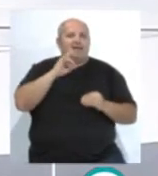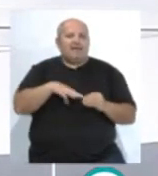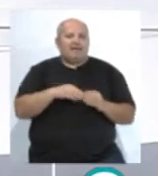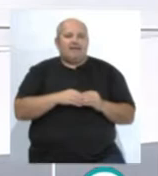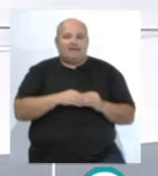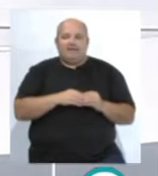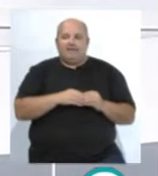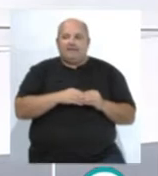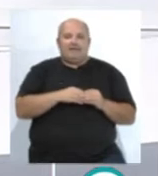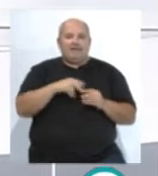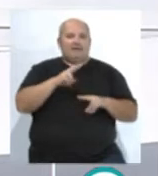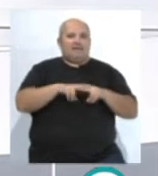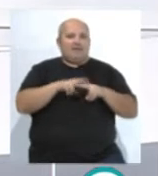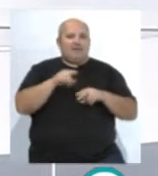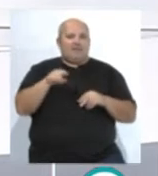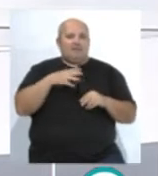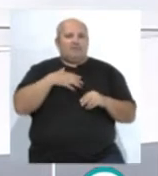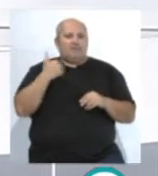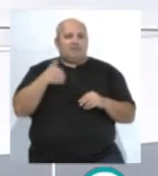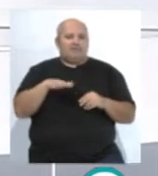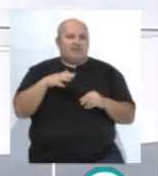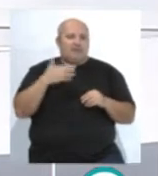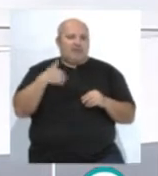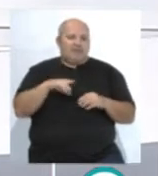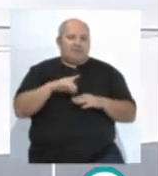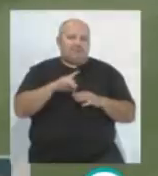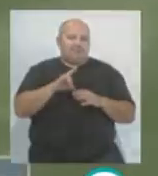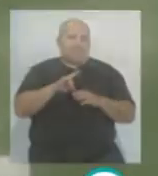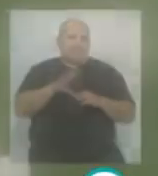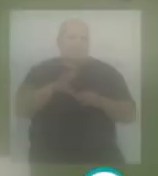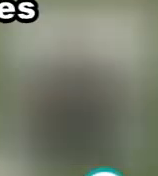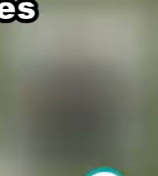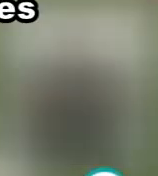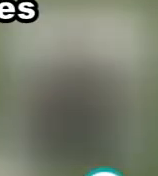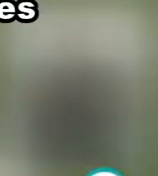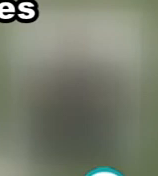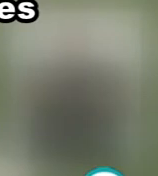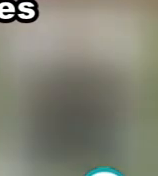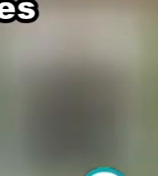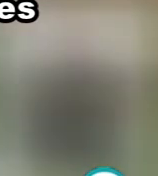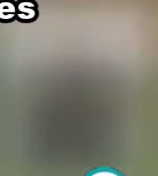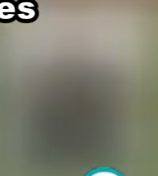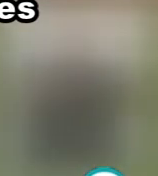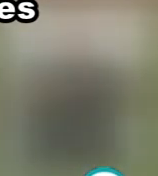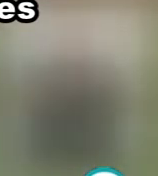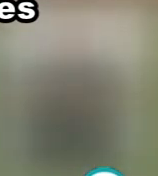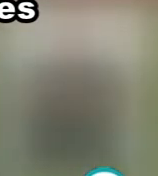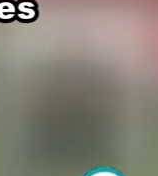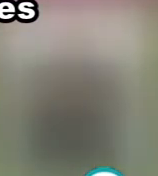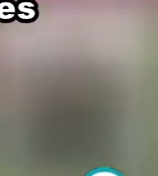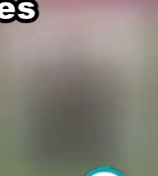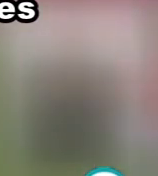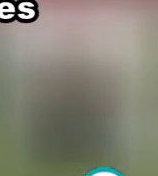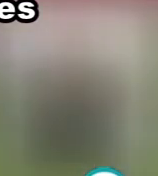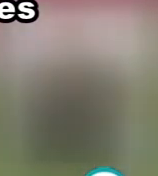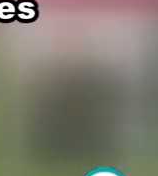el Nasti de Tarragona, un equipo ya desahuciado. Fali vino al Cádiz ya y empata 3-3 con